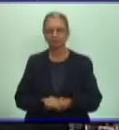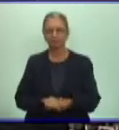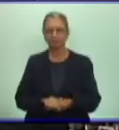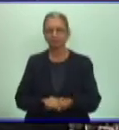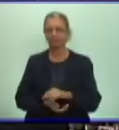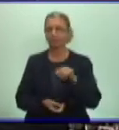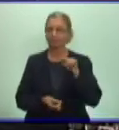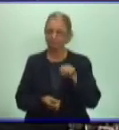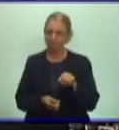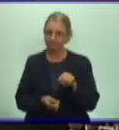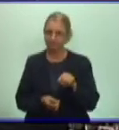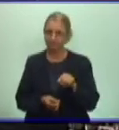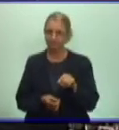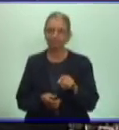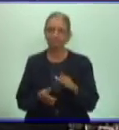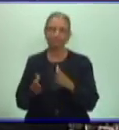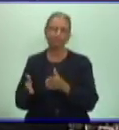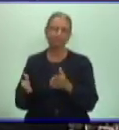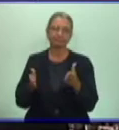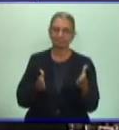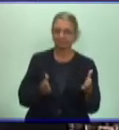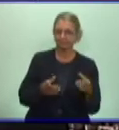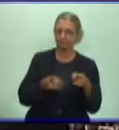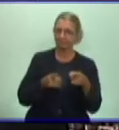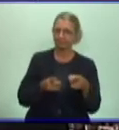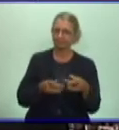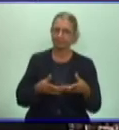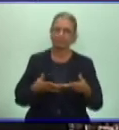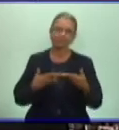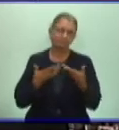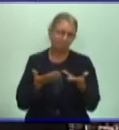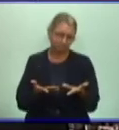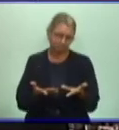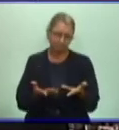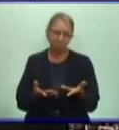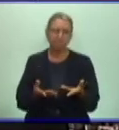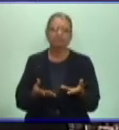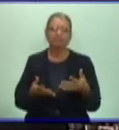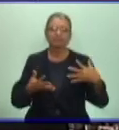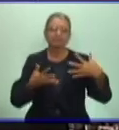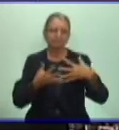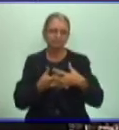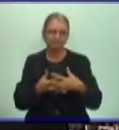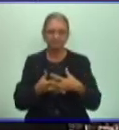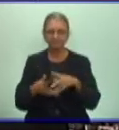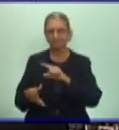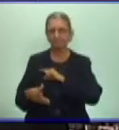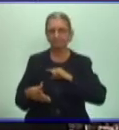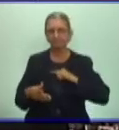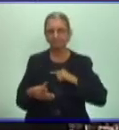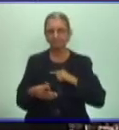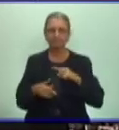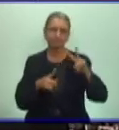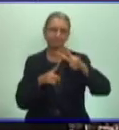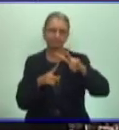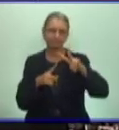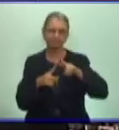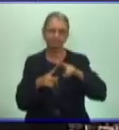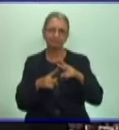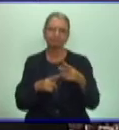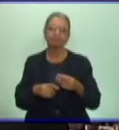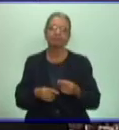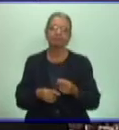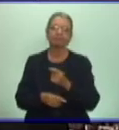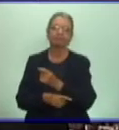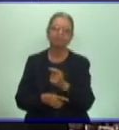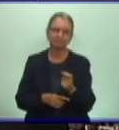es una prestación adicional que ofrece Canal Educativo de conjunto con el Ministerio de Educación para que usted tenga pormenores. Porque